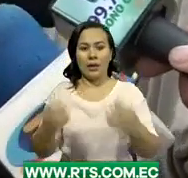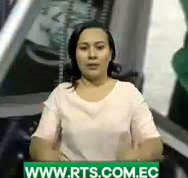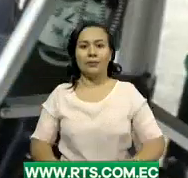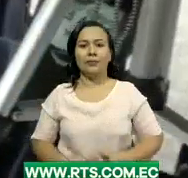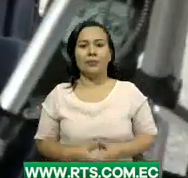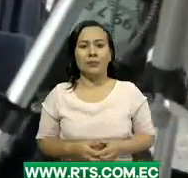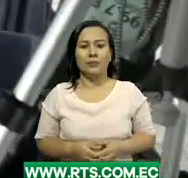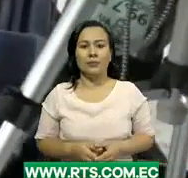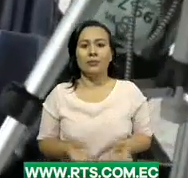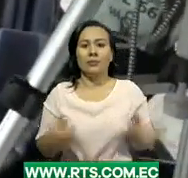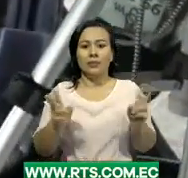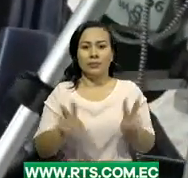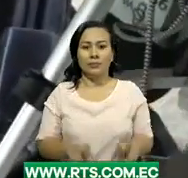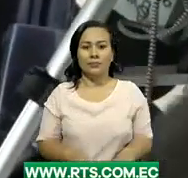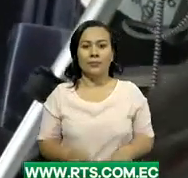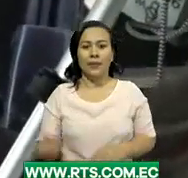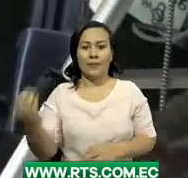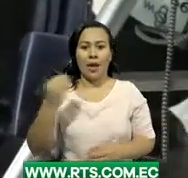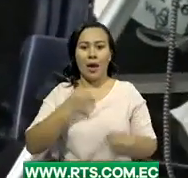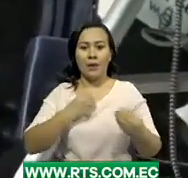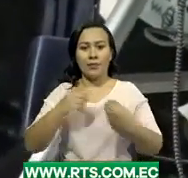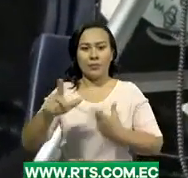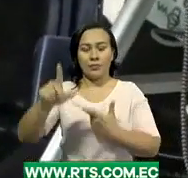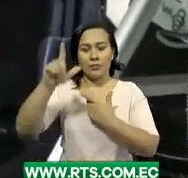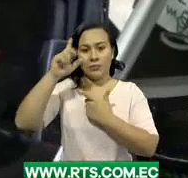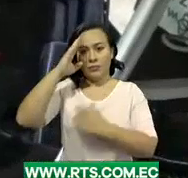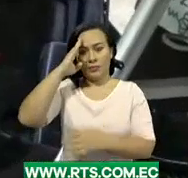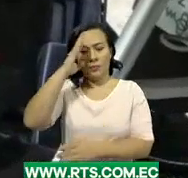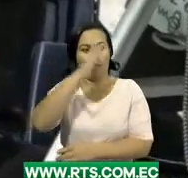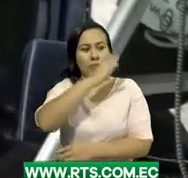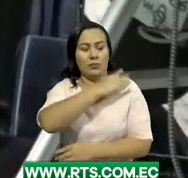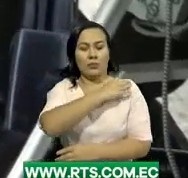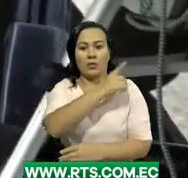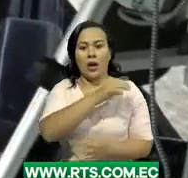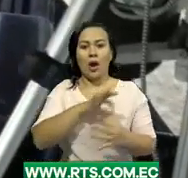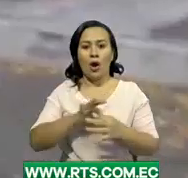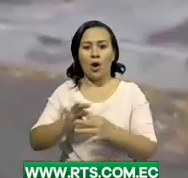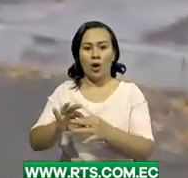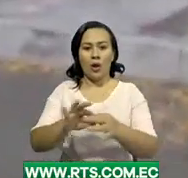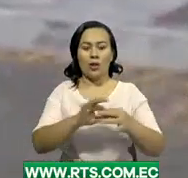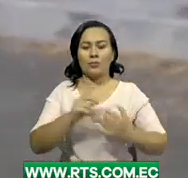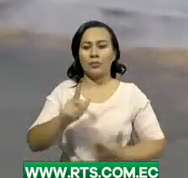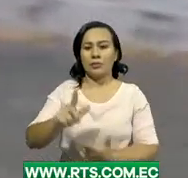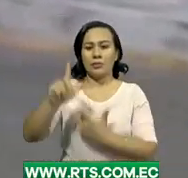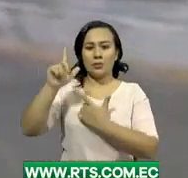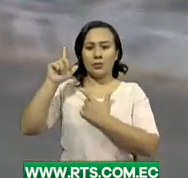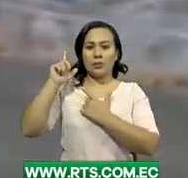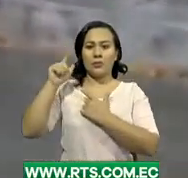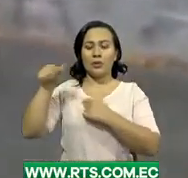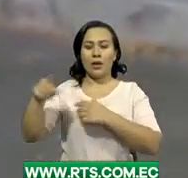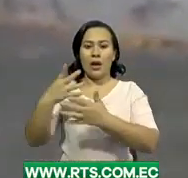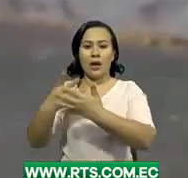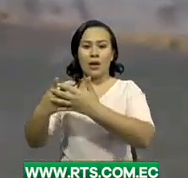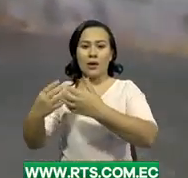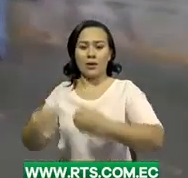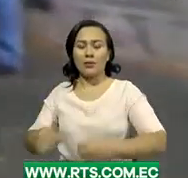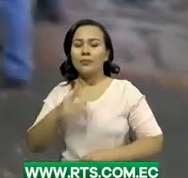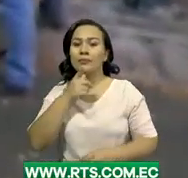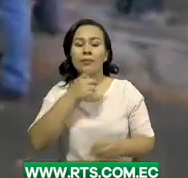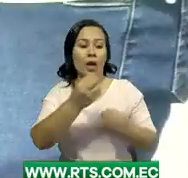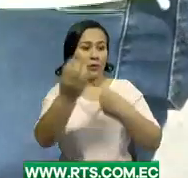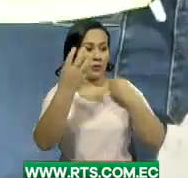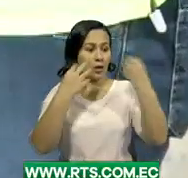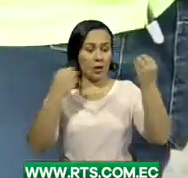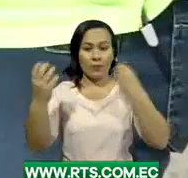libertad. También existen elementos de las Fuerzas Armadas que colaboran en la seguridad de ese recinto penitenciario. Los uniformados